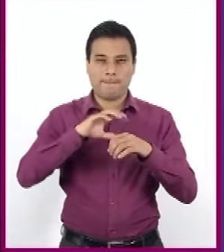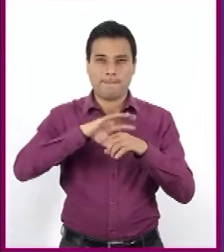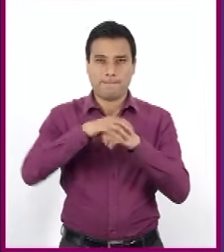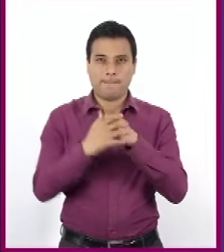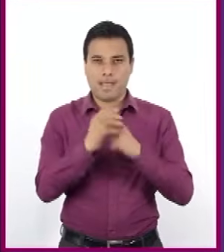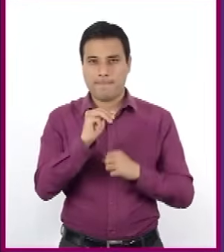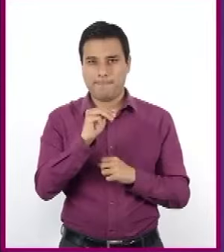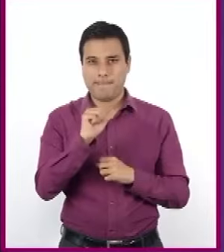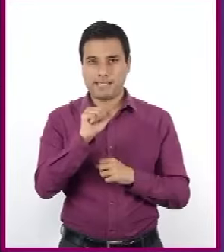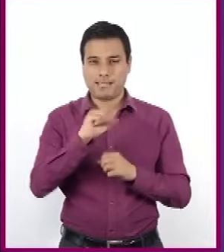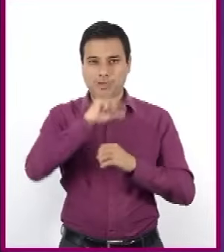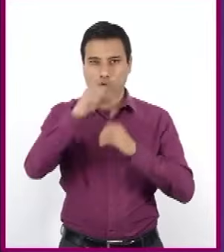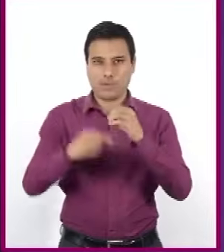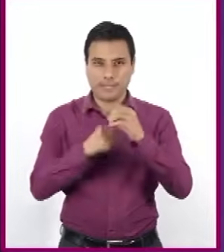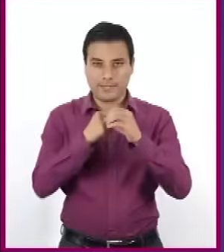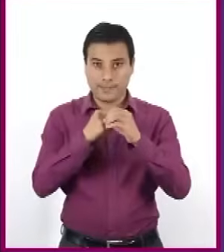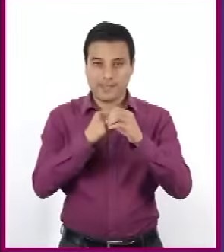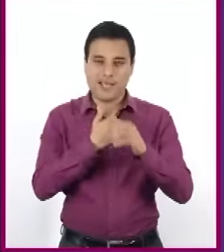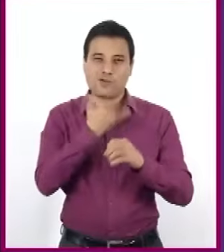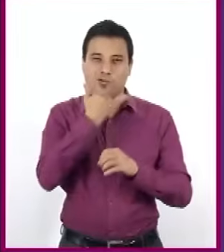erróneos.